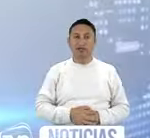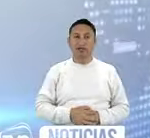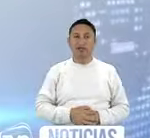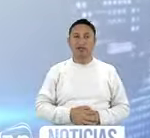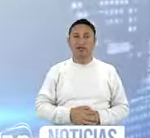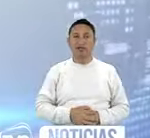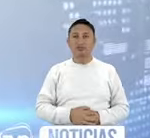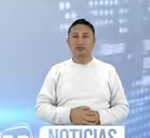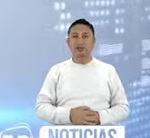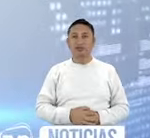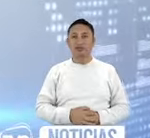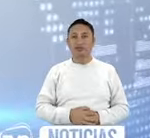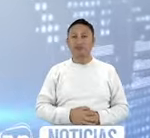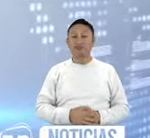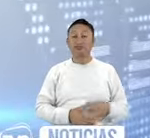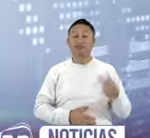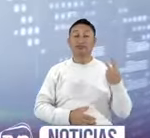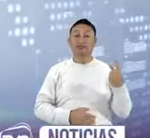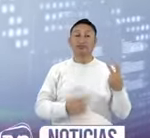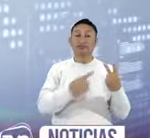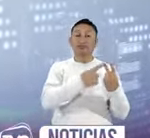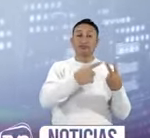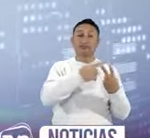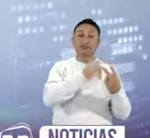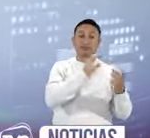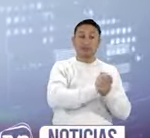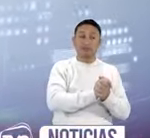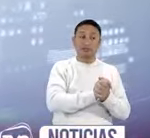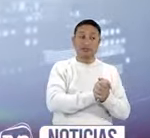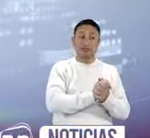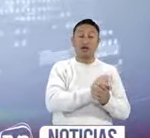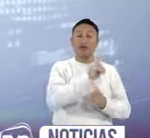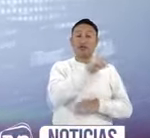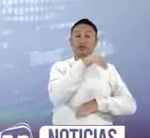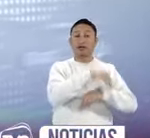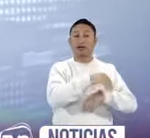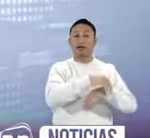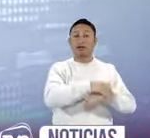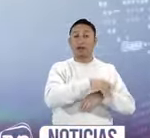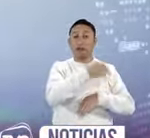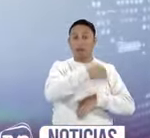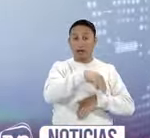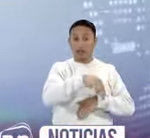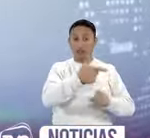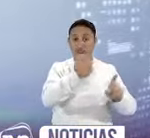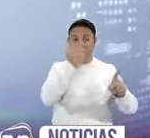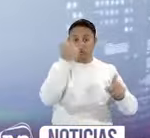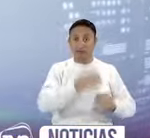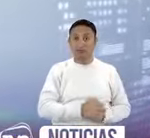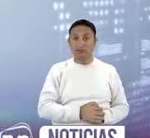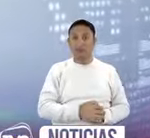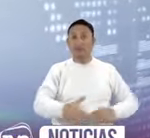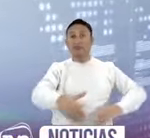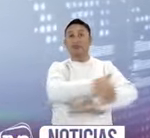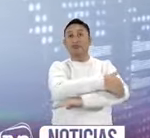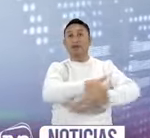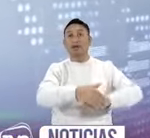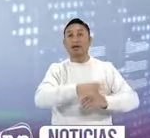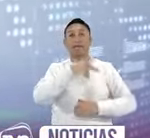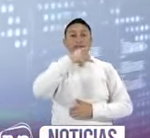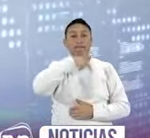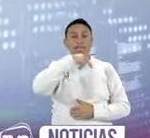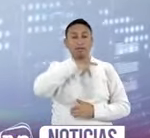Una pareja fue asesinada alrededor de las 2 de la tarde de este miércoles en la vía Puerto Viejo-Santa